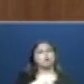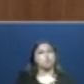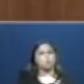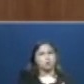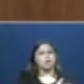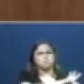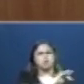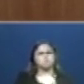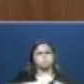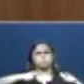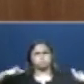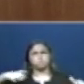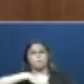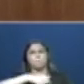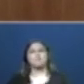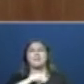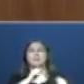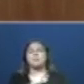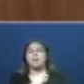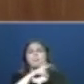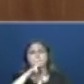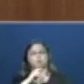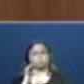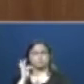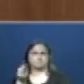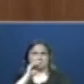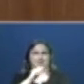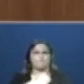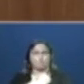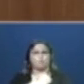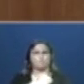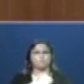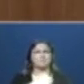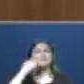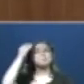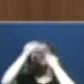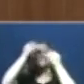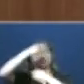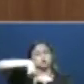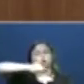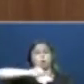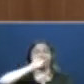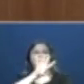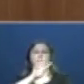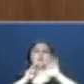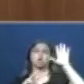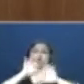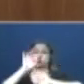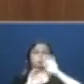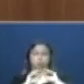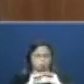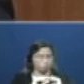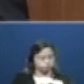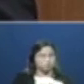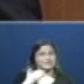crecimiento aportando valor añadido a nuestras materias primas piénsese que el 48 por del producto transformado